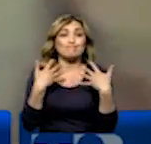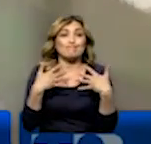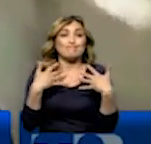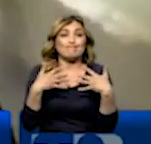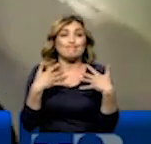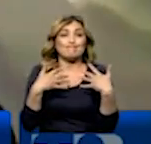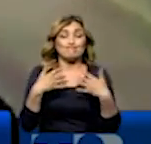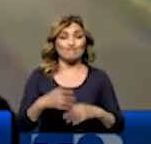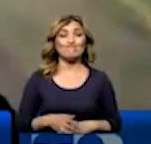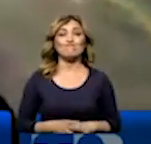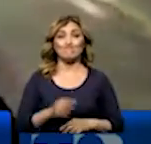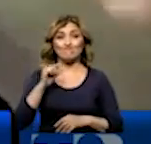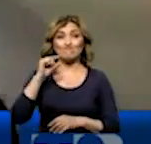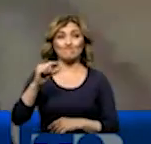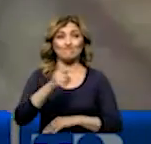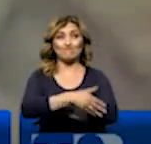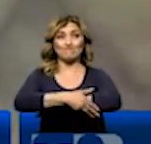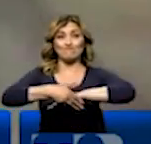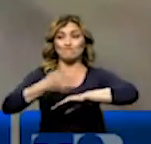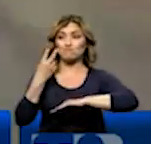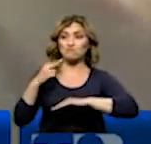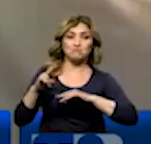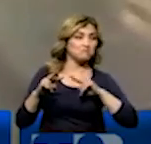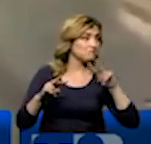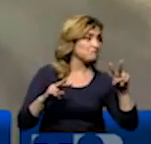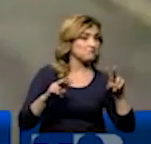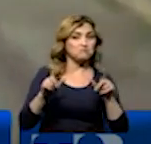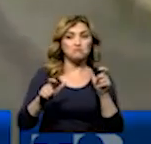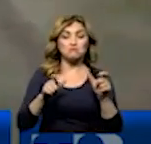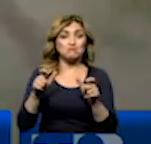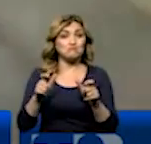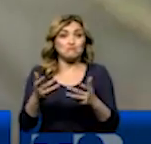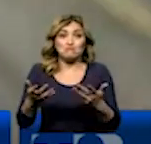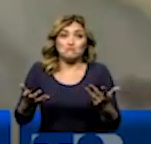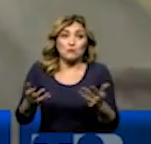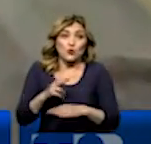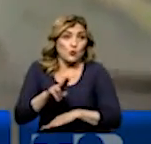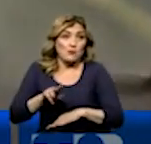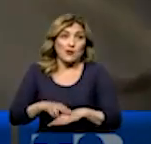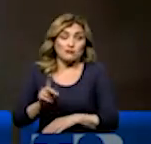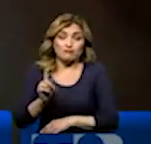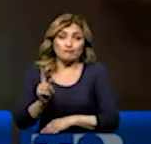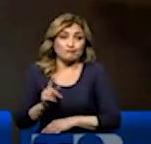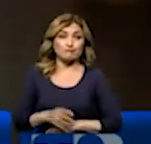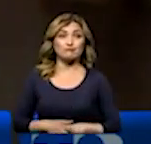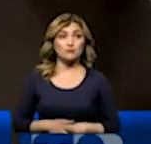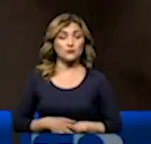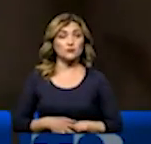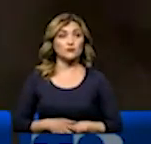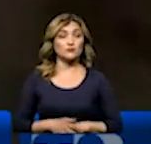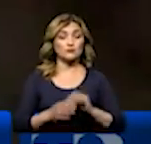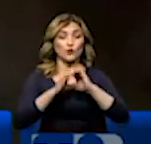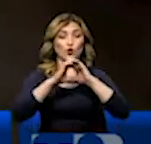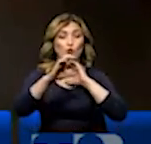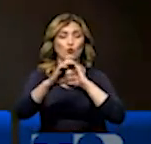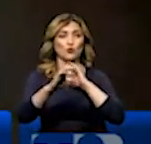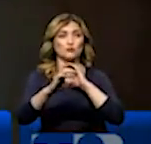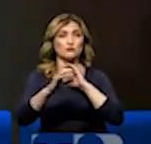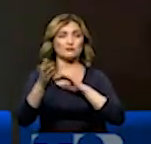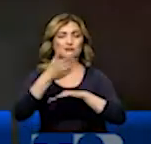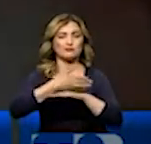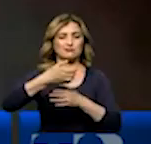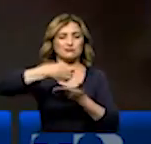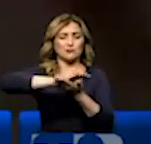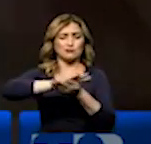como podrán ver, en las calles no se ve mucha gente, o sea, no como lo que normalmente se veía. Incluso en los buses habían geles,